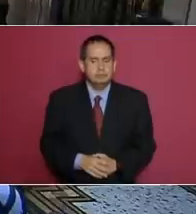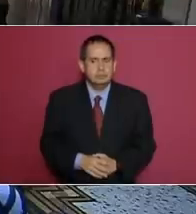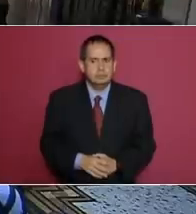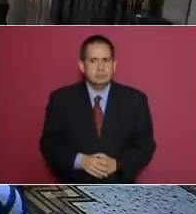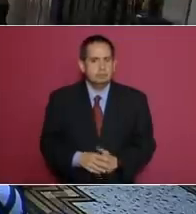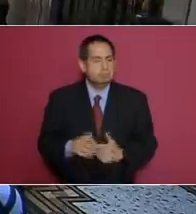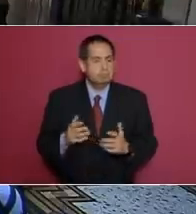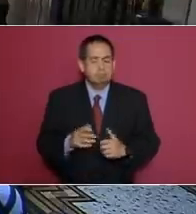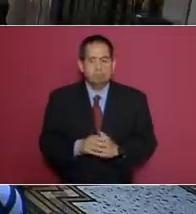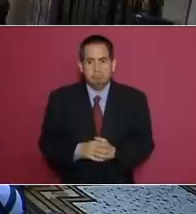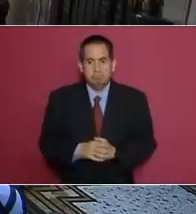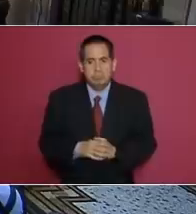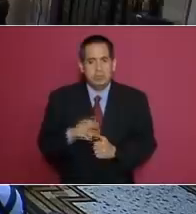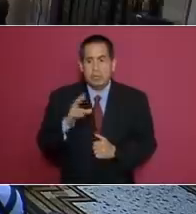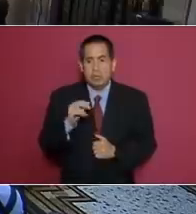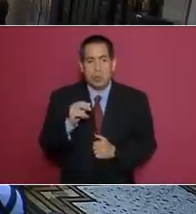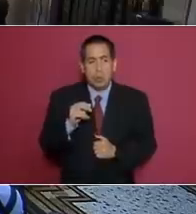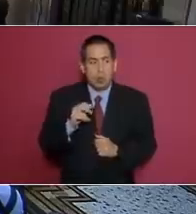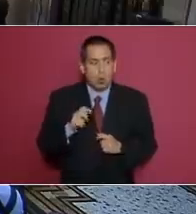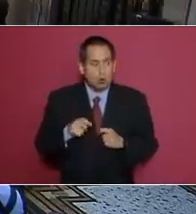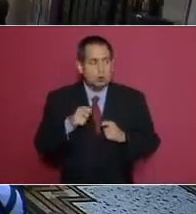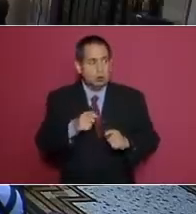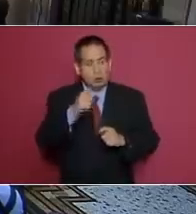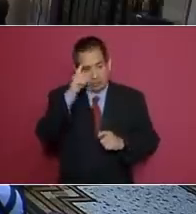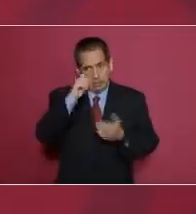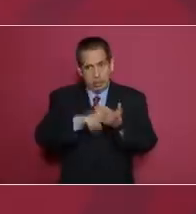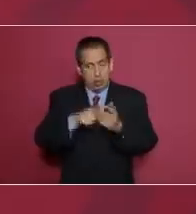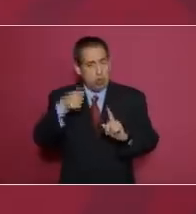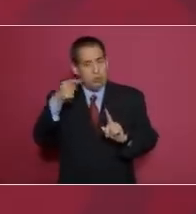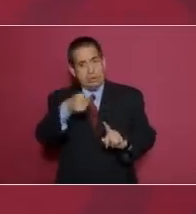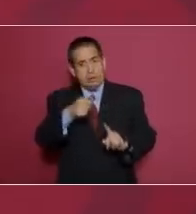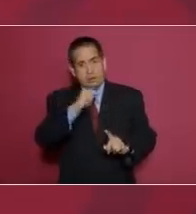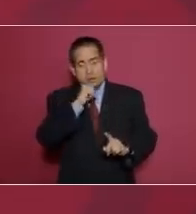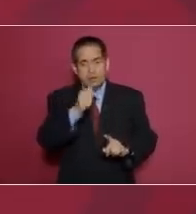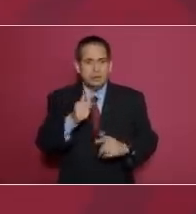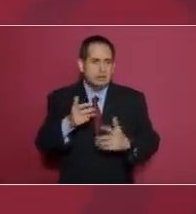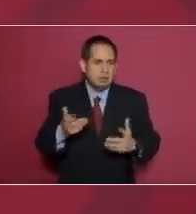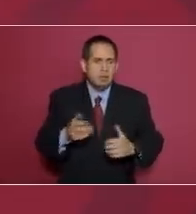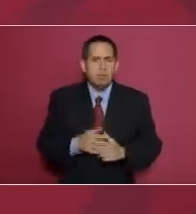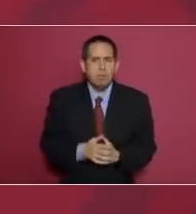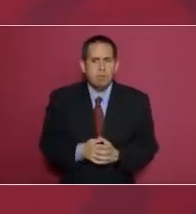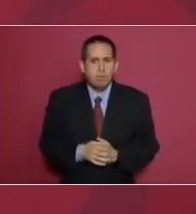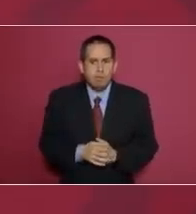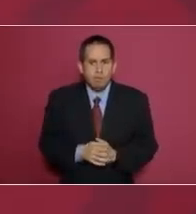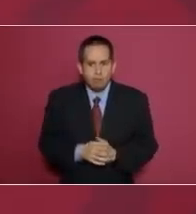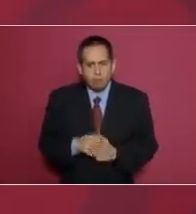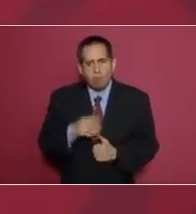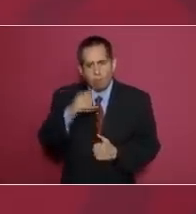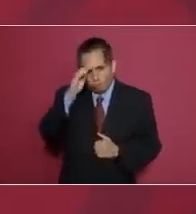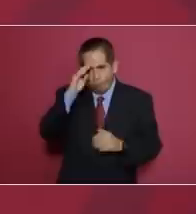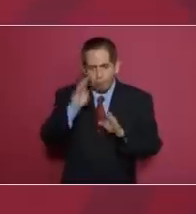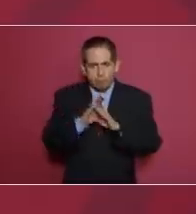que no se destina a ese propósito. Entonces,